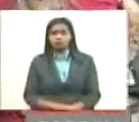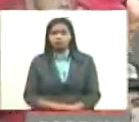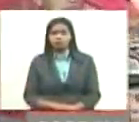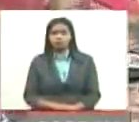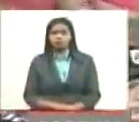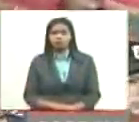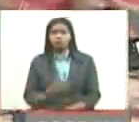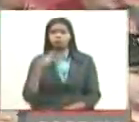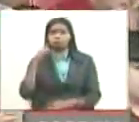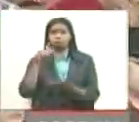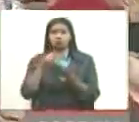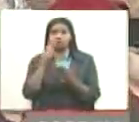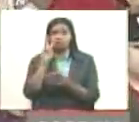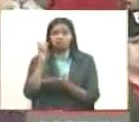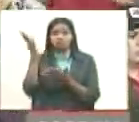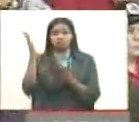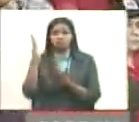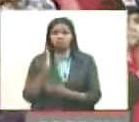Aquí está,